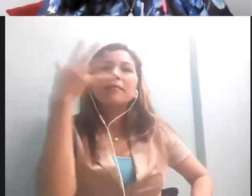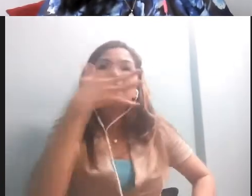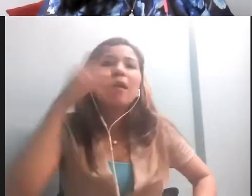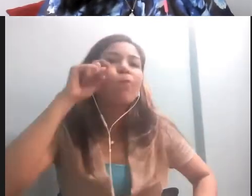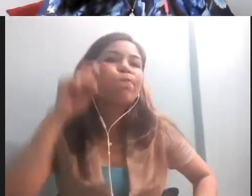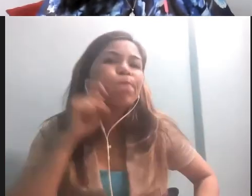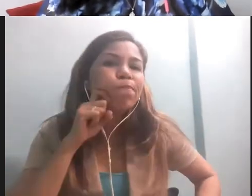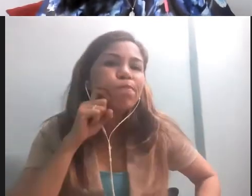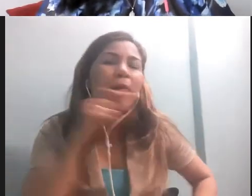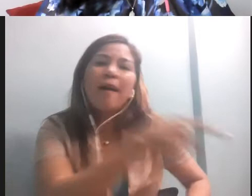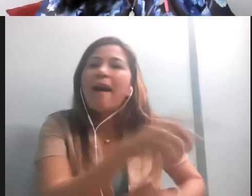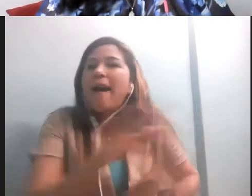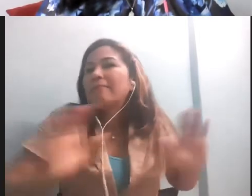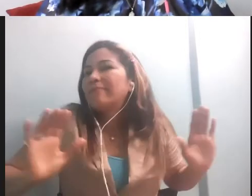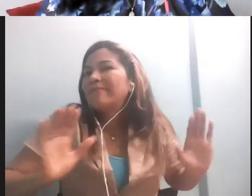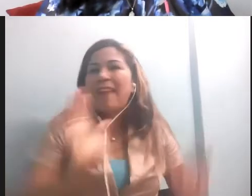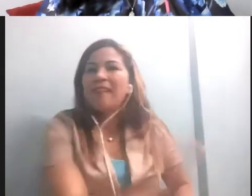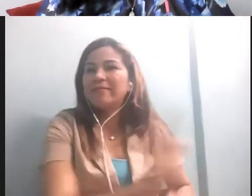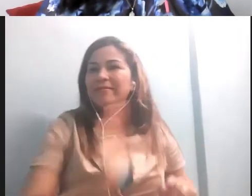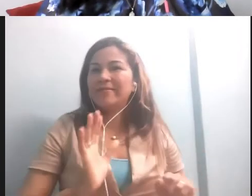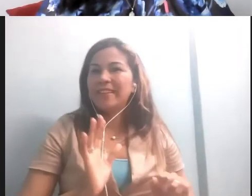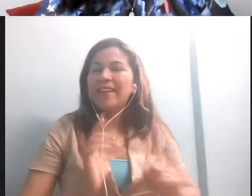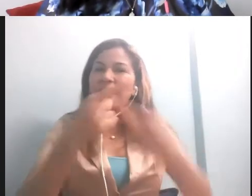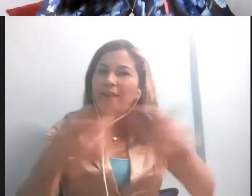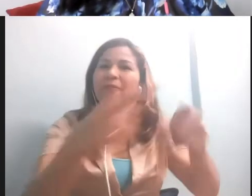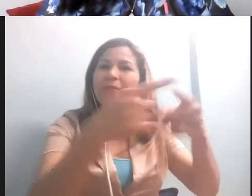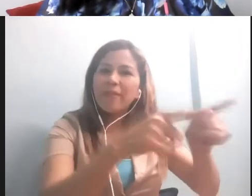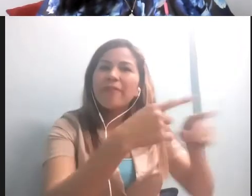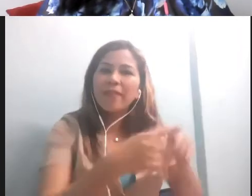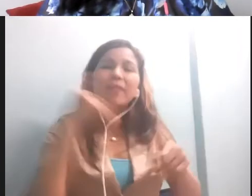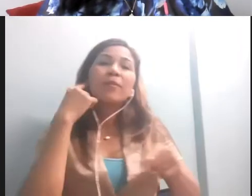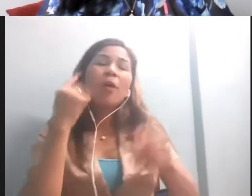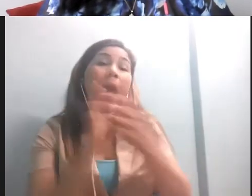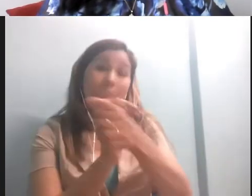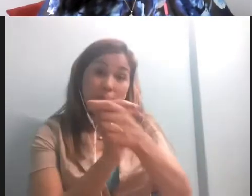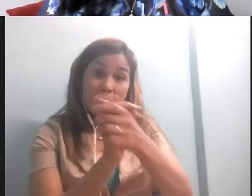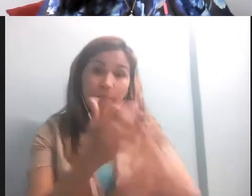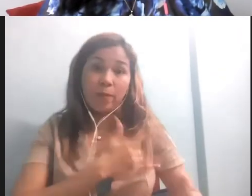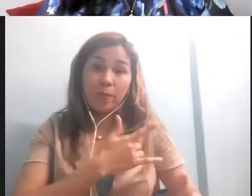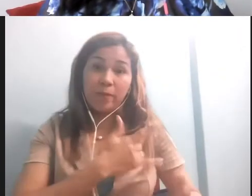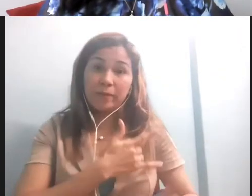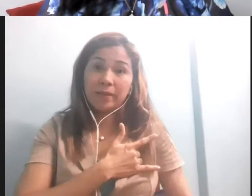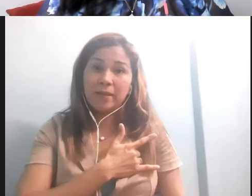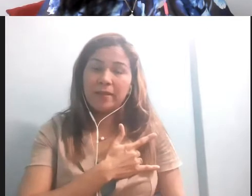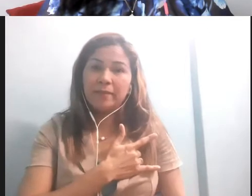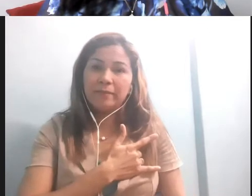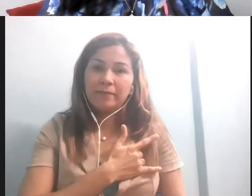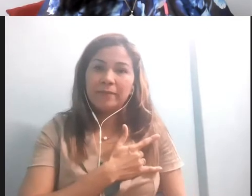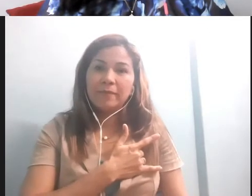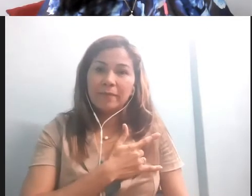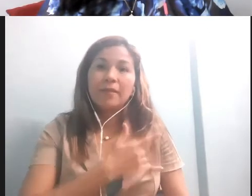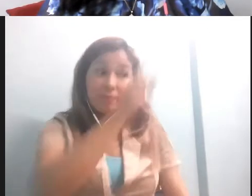embarazo. Entonces, tiene que ver mucho con eso. Otro amigo en la universidad, que por cierto, conmigo estudiaba una persona